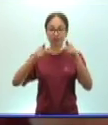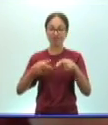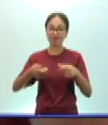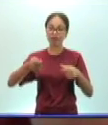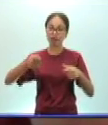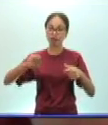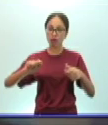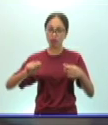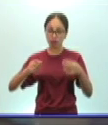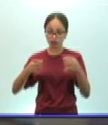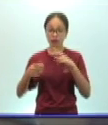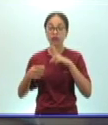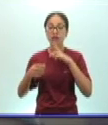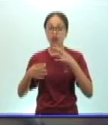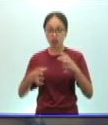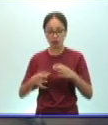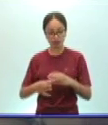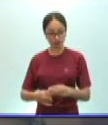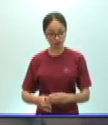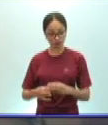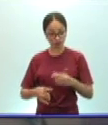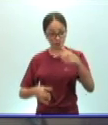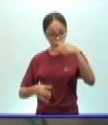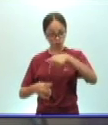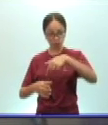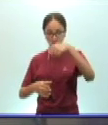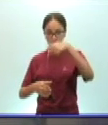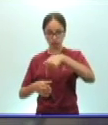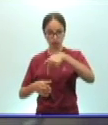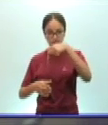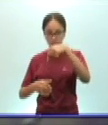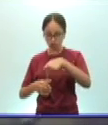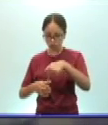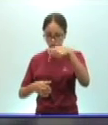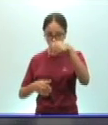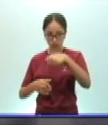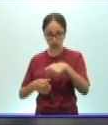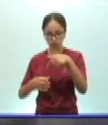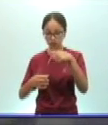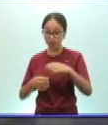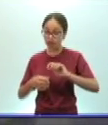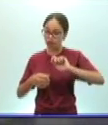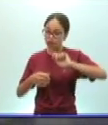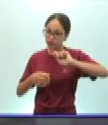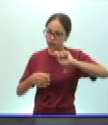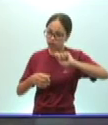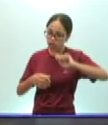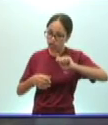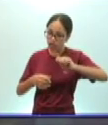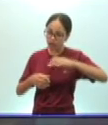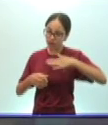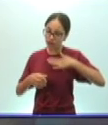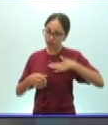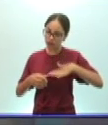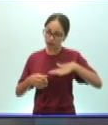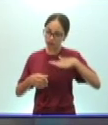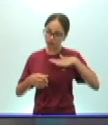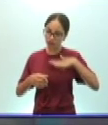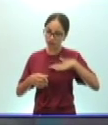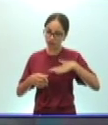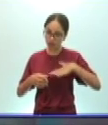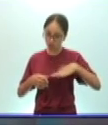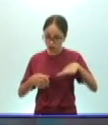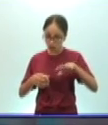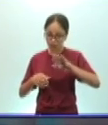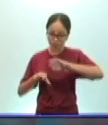vaso de precipitados, primero con una abertura mayor y lo vamos cerrando suavemente a medida que se acerca el límite que la